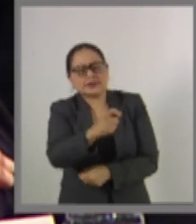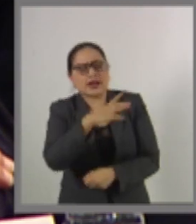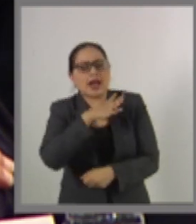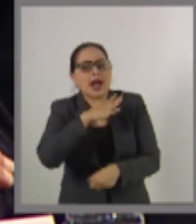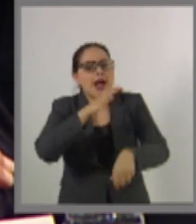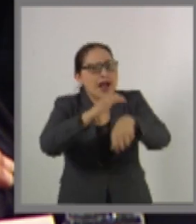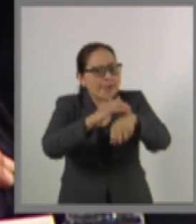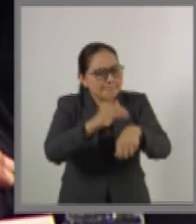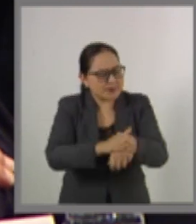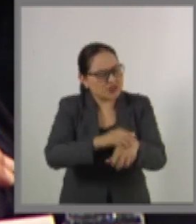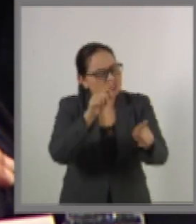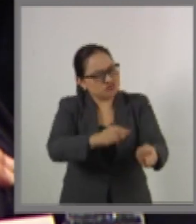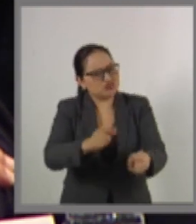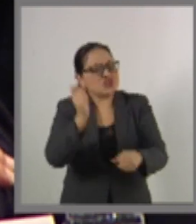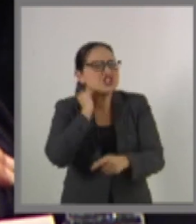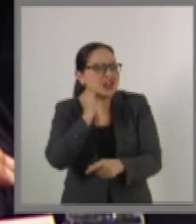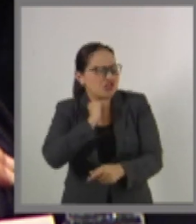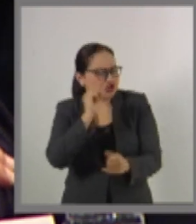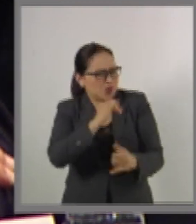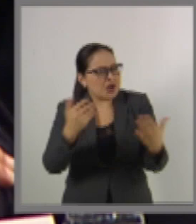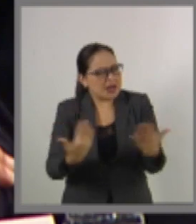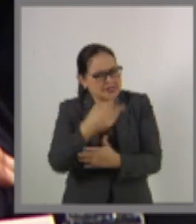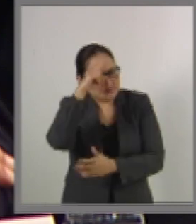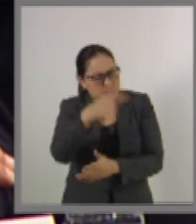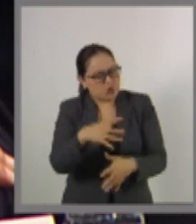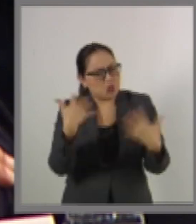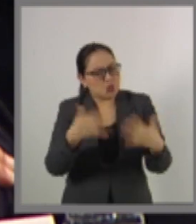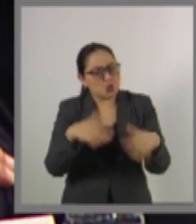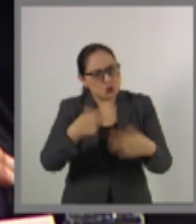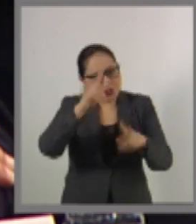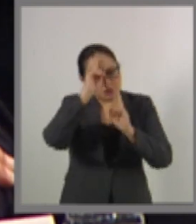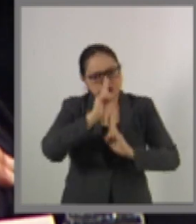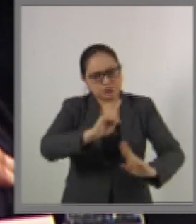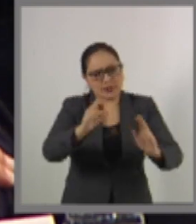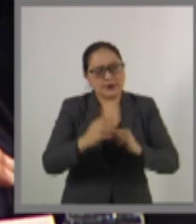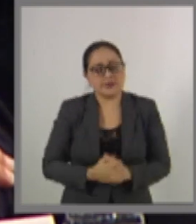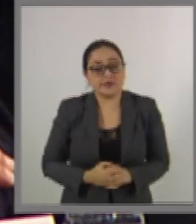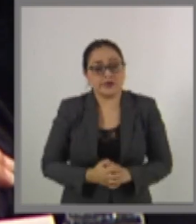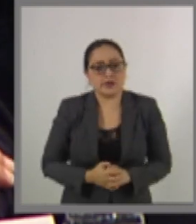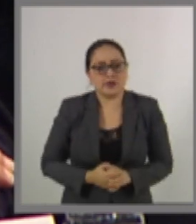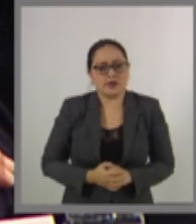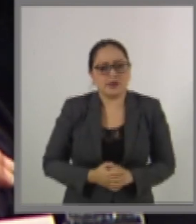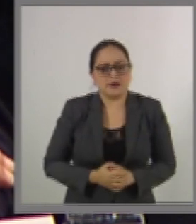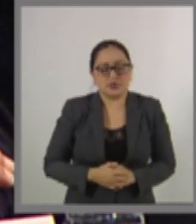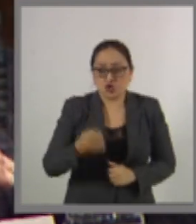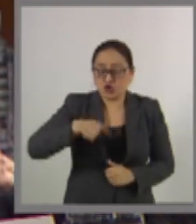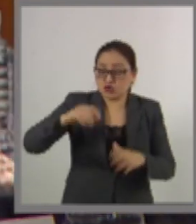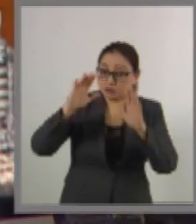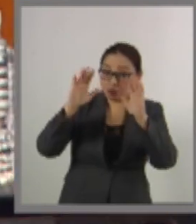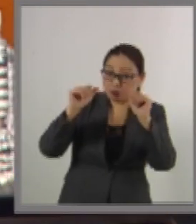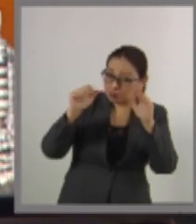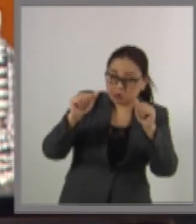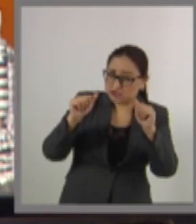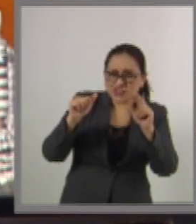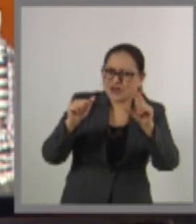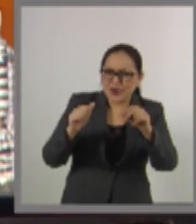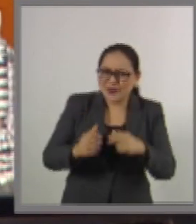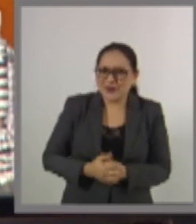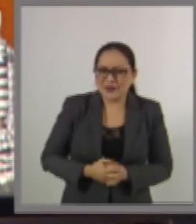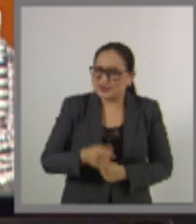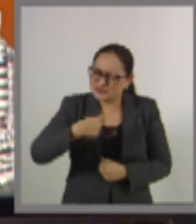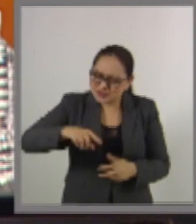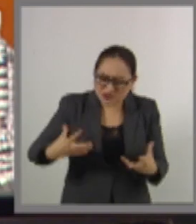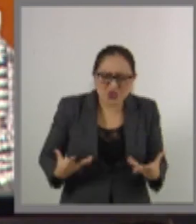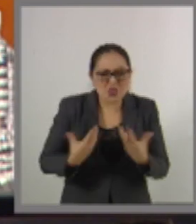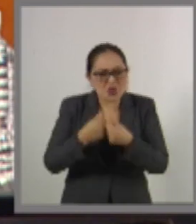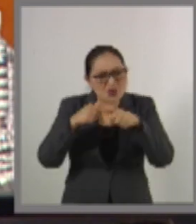un gran legislador y un gran mexicano. Quiero decirte que no te vamos a dar un adiós. Vamos a seguir